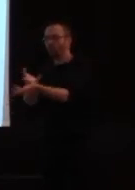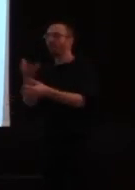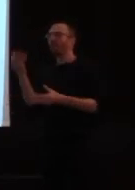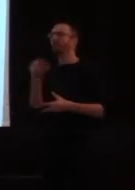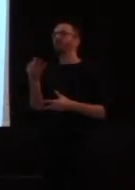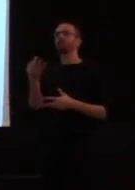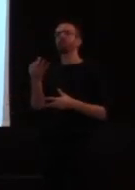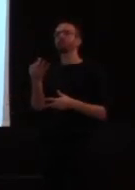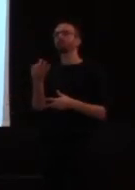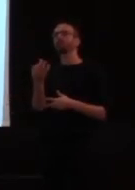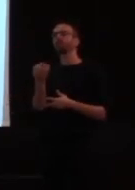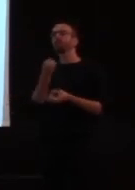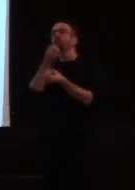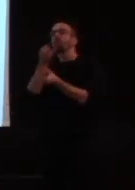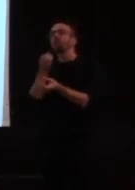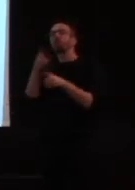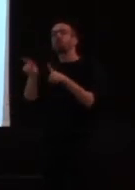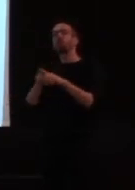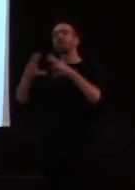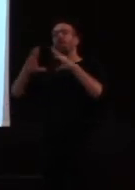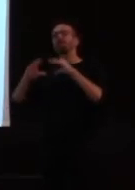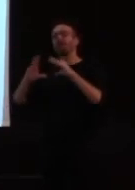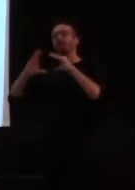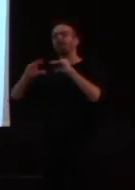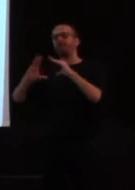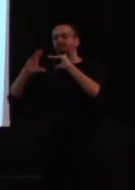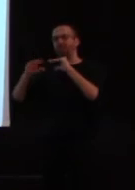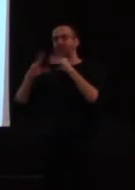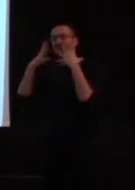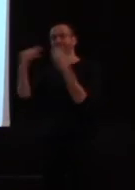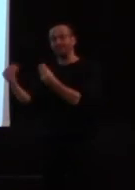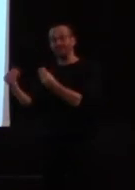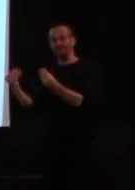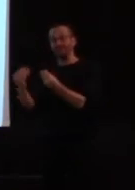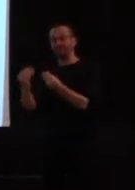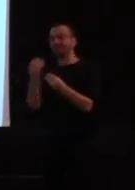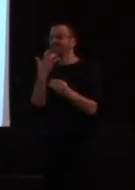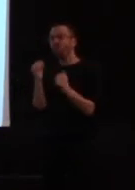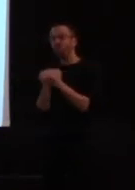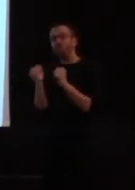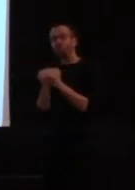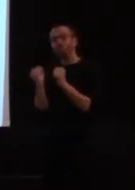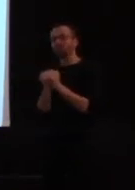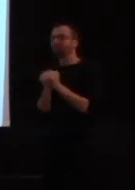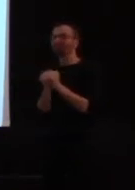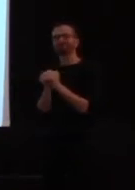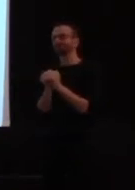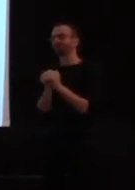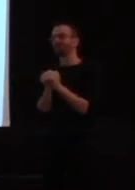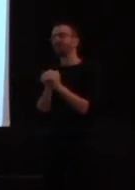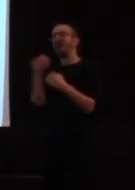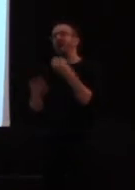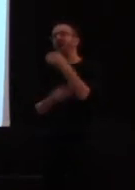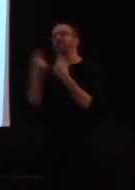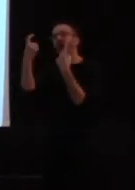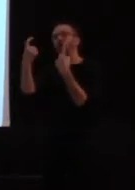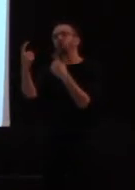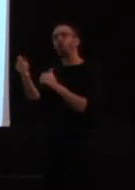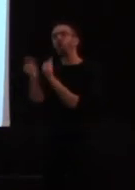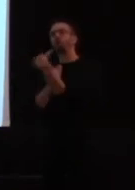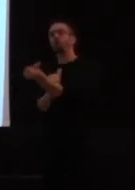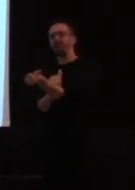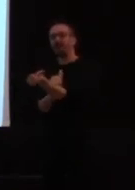la información para que se entienda. Si no lo hacemos, vamos a acabar reproduciendo palabras que no tienen